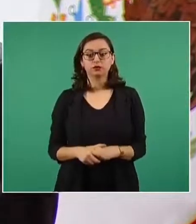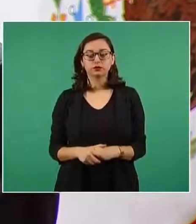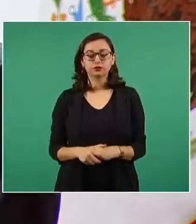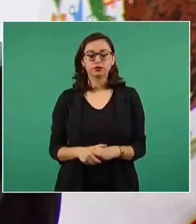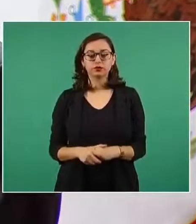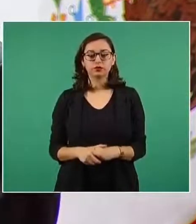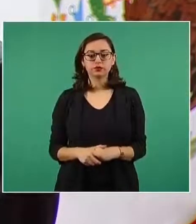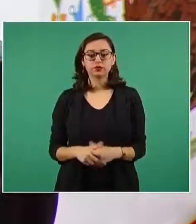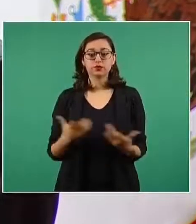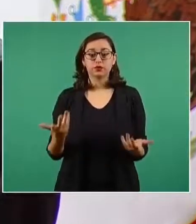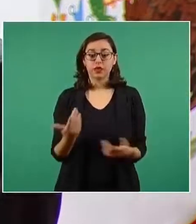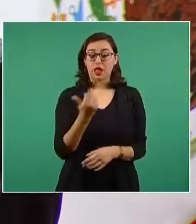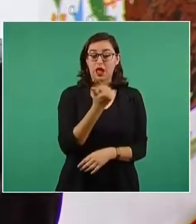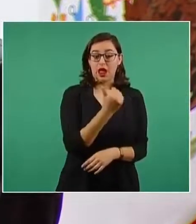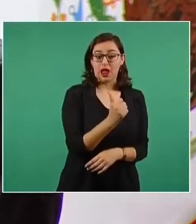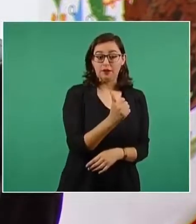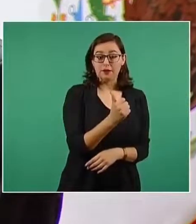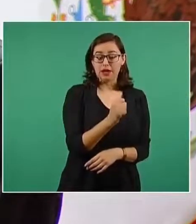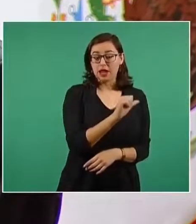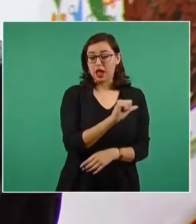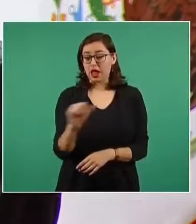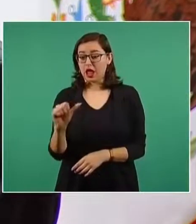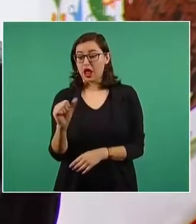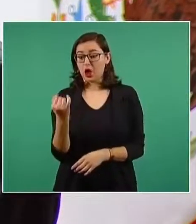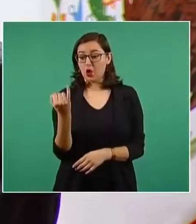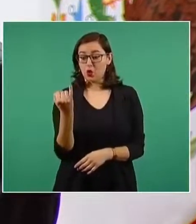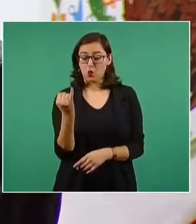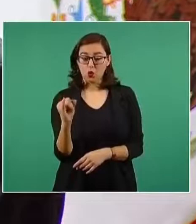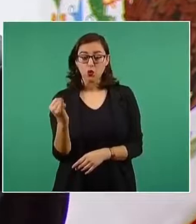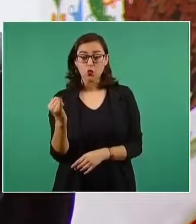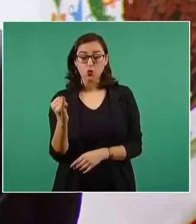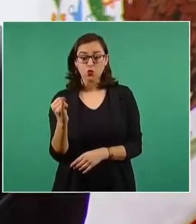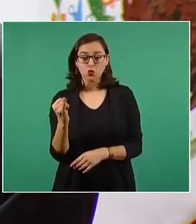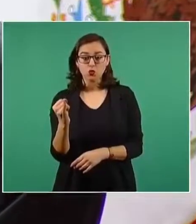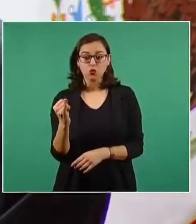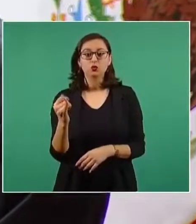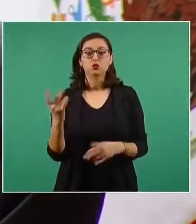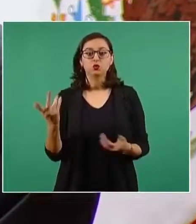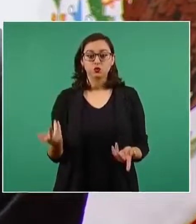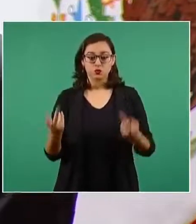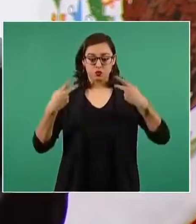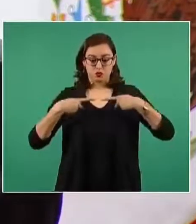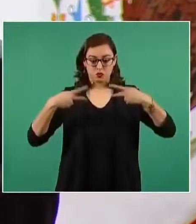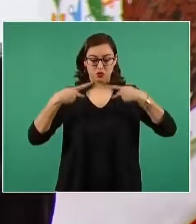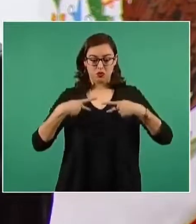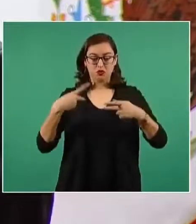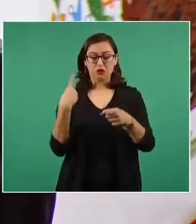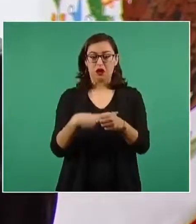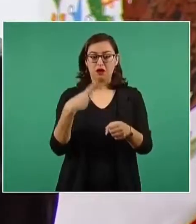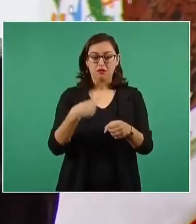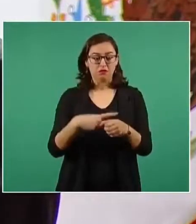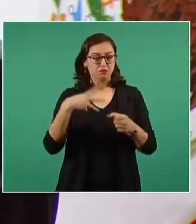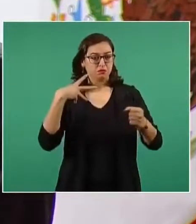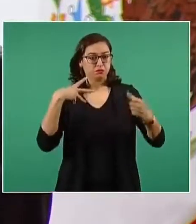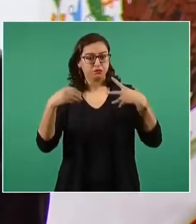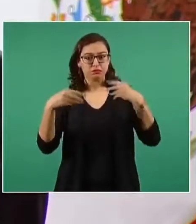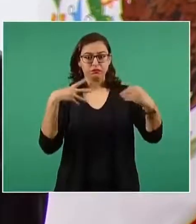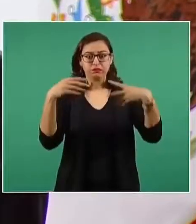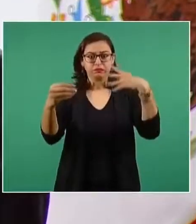la oposición al cambio era dura, es dura. Y Andrés Manuel